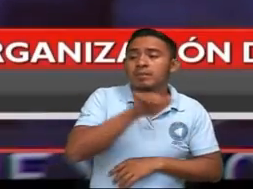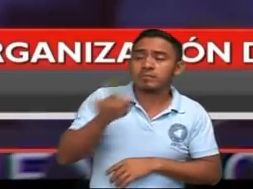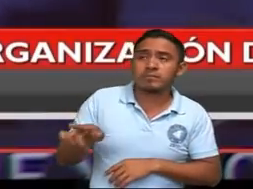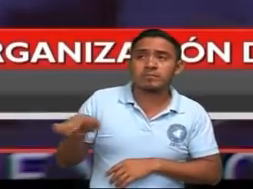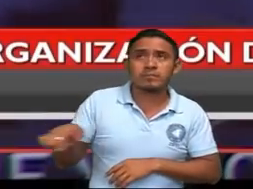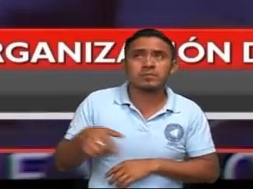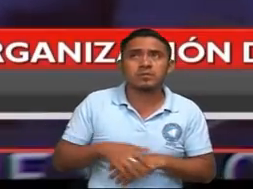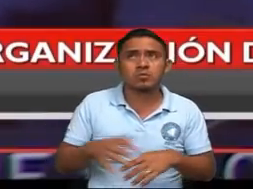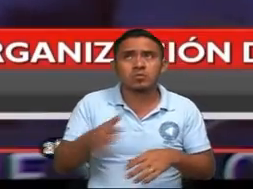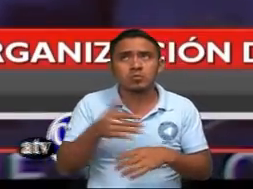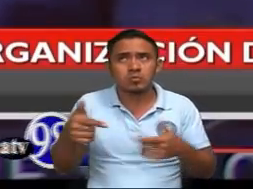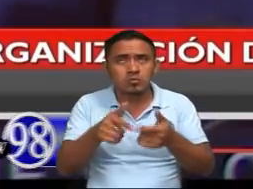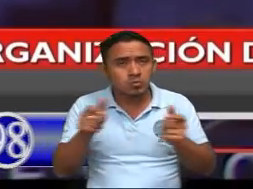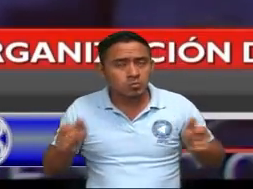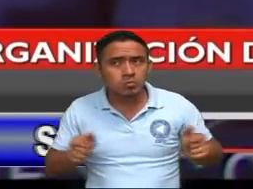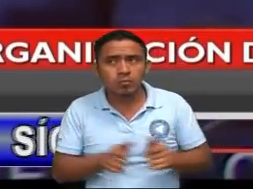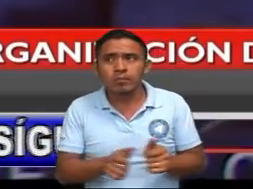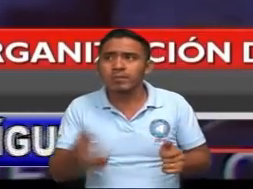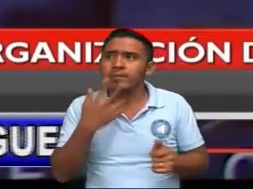la otra delegación